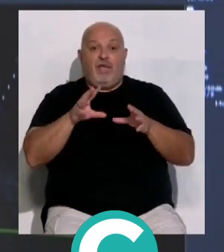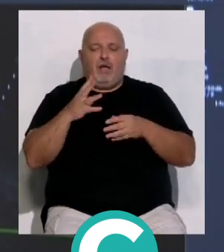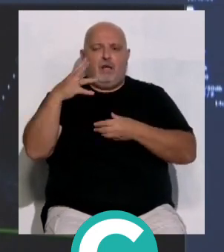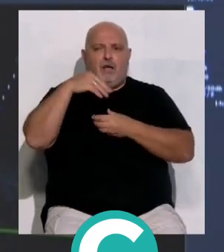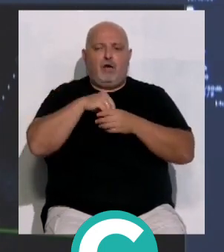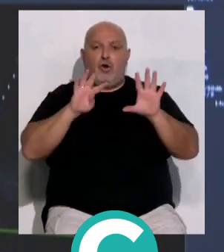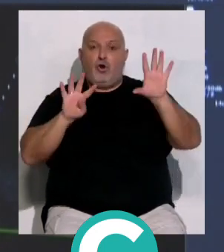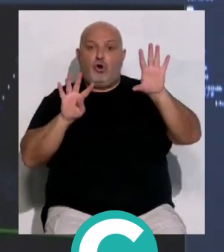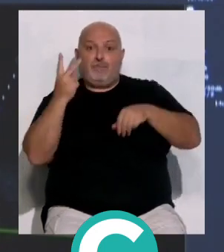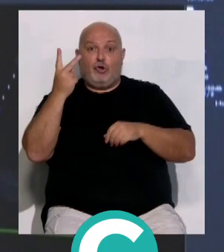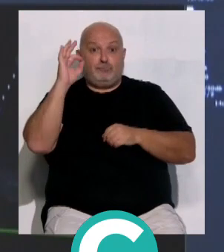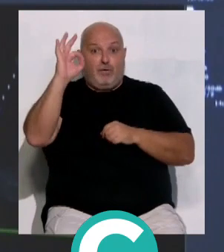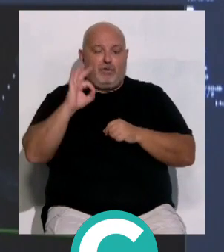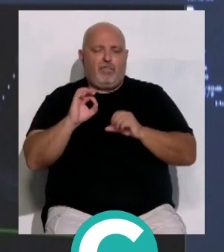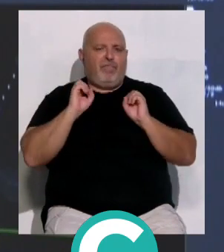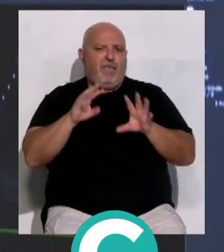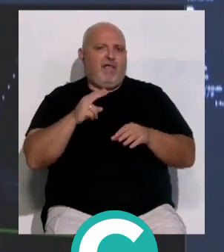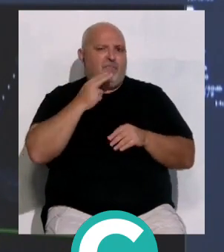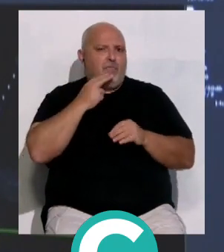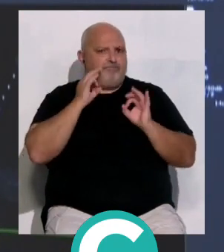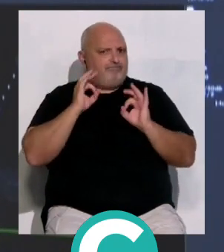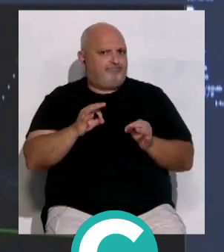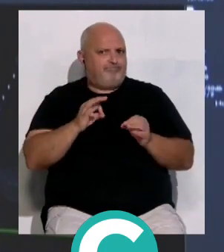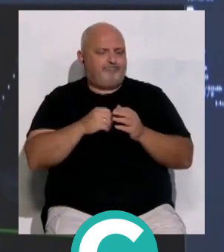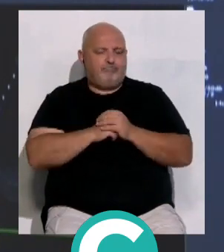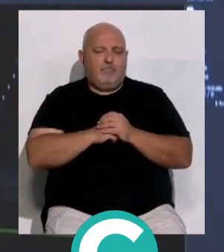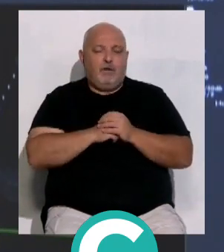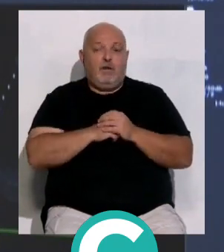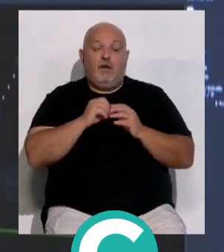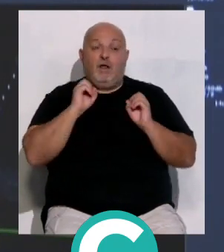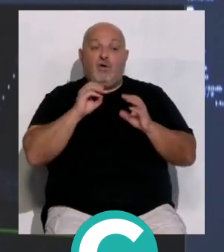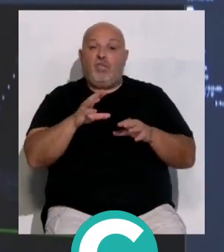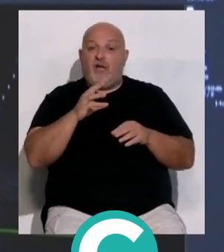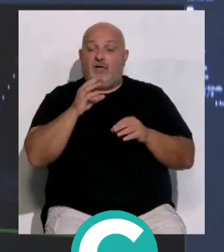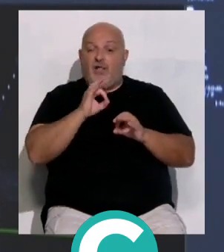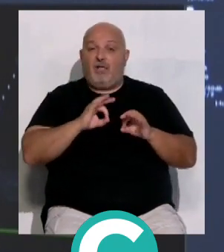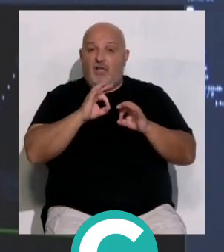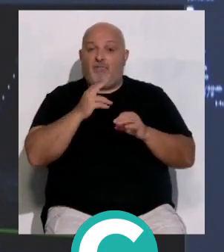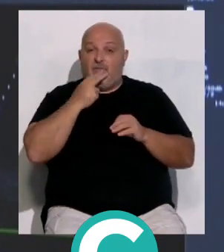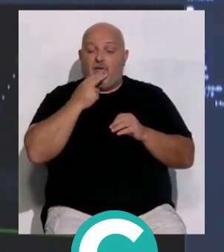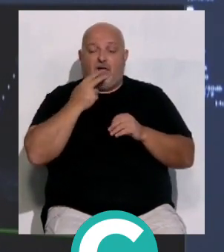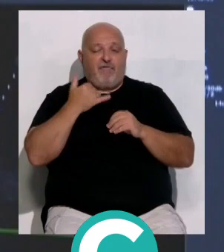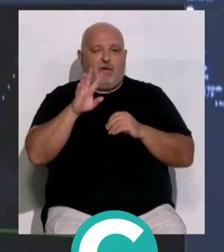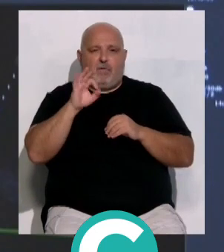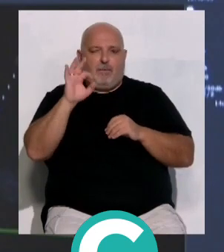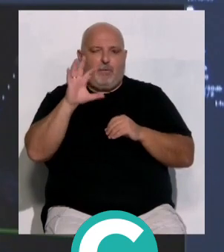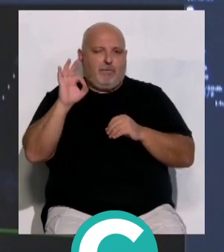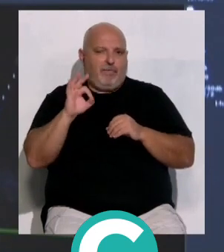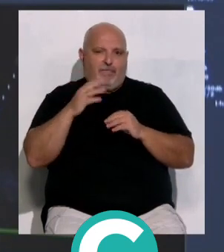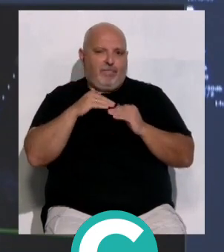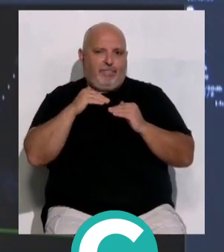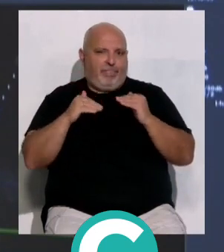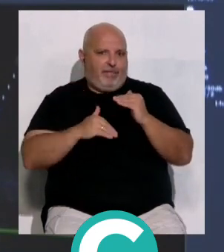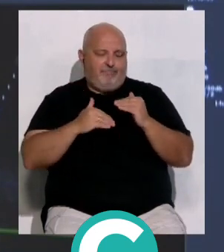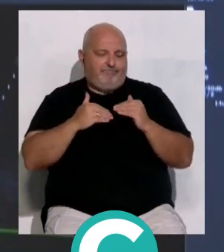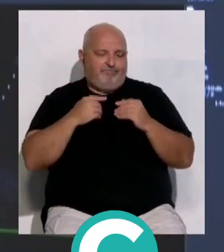nosotros, el 92% dejan de fumar. Los que no pasan por nosotros, se ha demostrado que no llegan ni al 40-50%, ¿no? Es